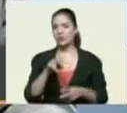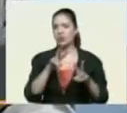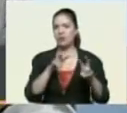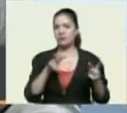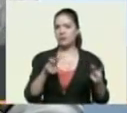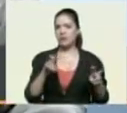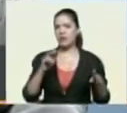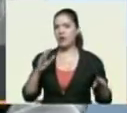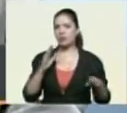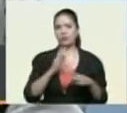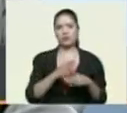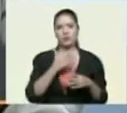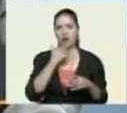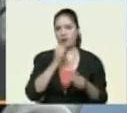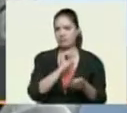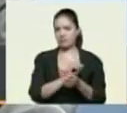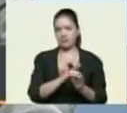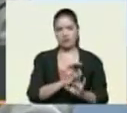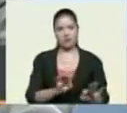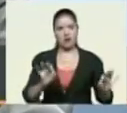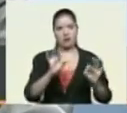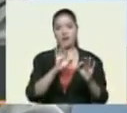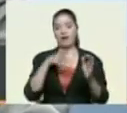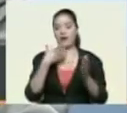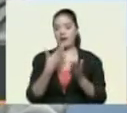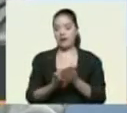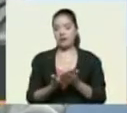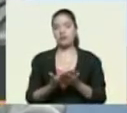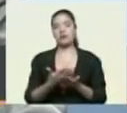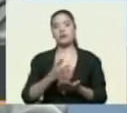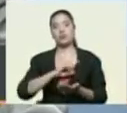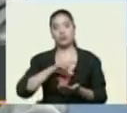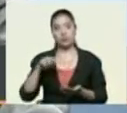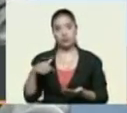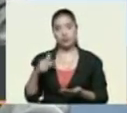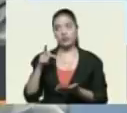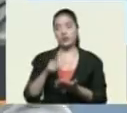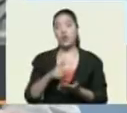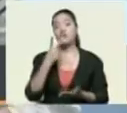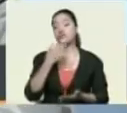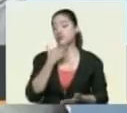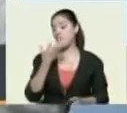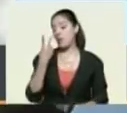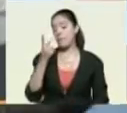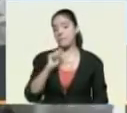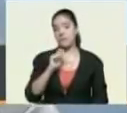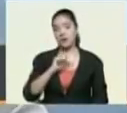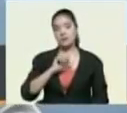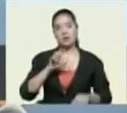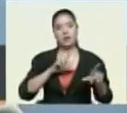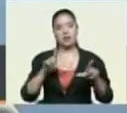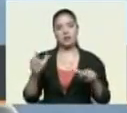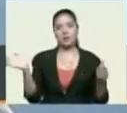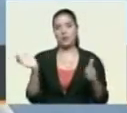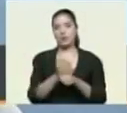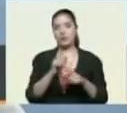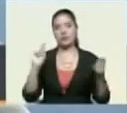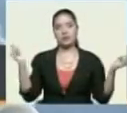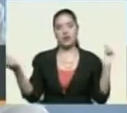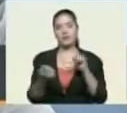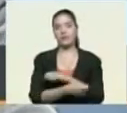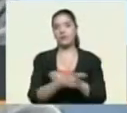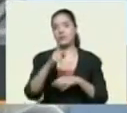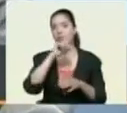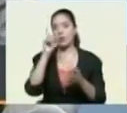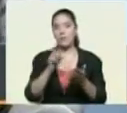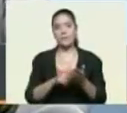menos de acusación, hasta que nuestra llegada en apenas 2 meses haya logrado dar esta transformación